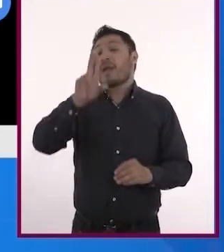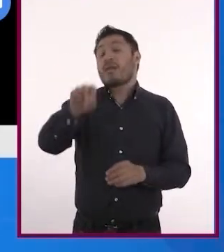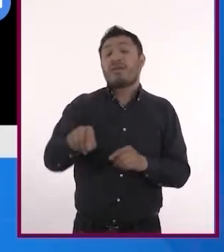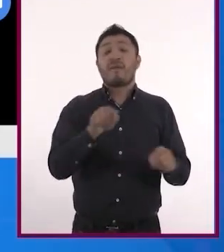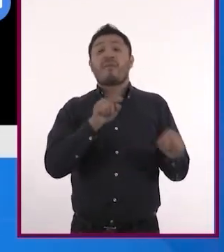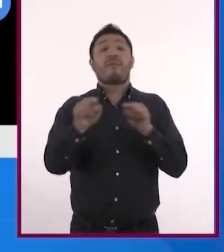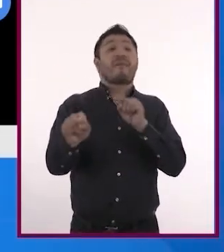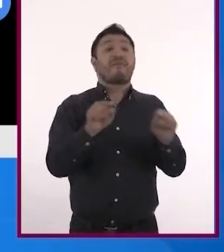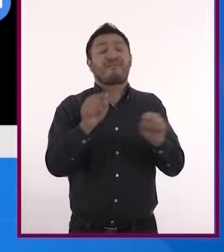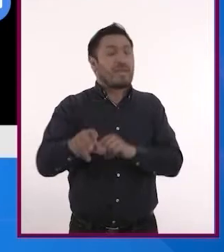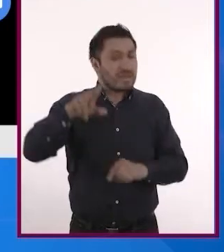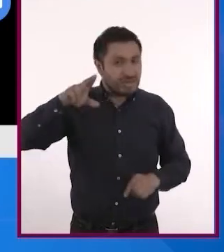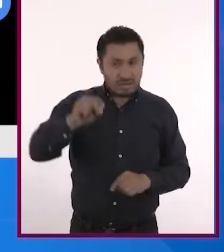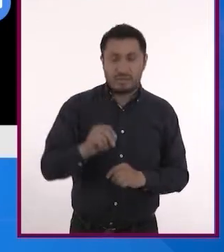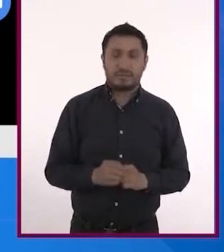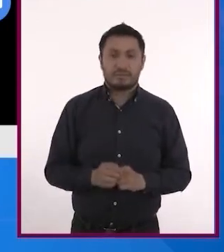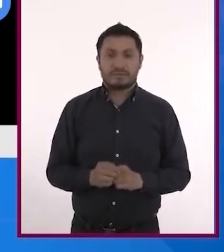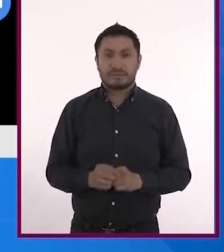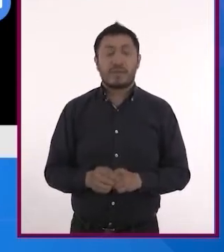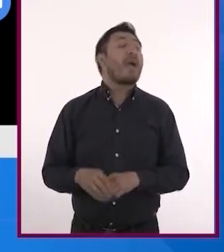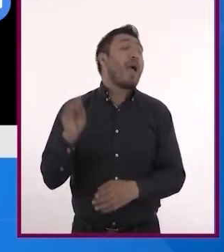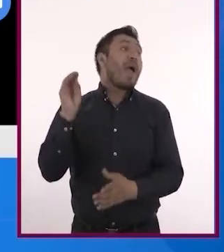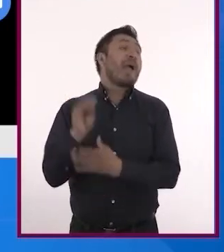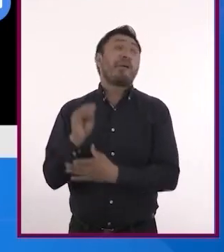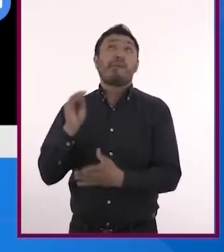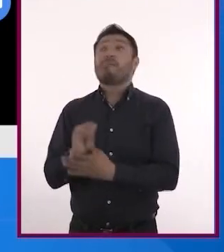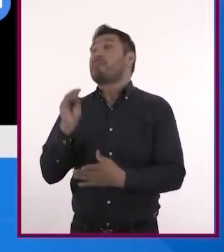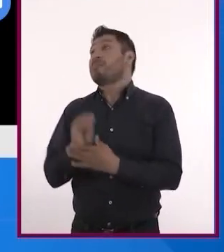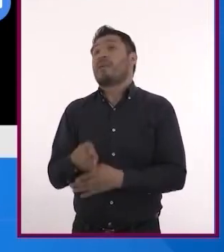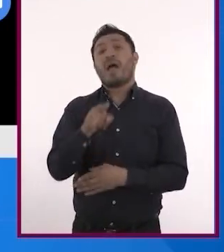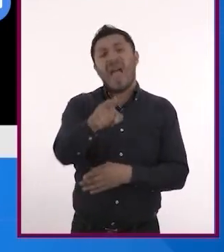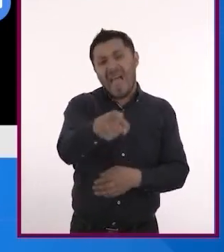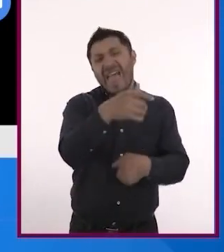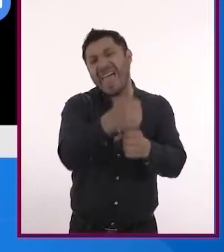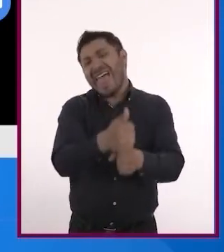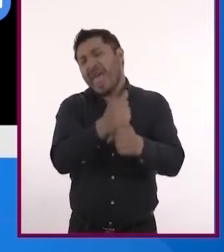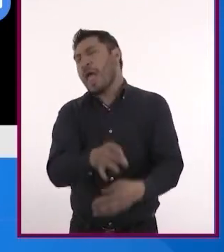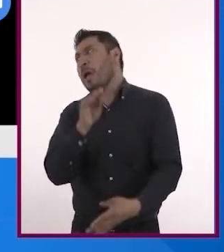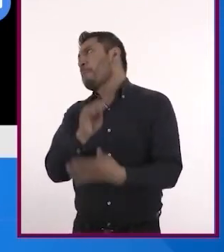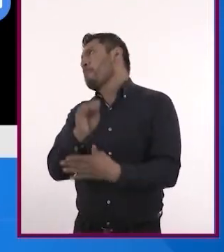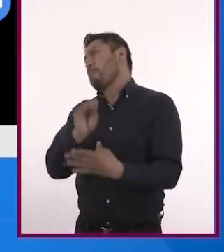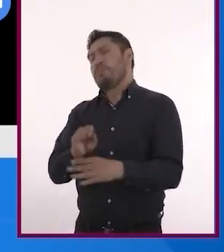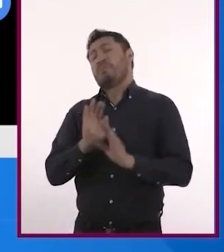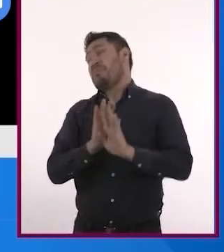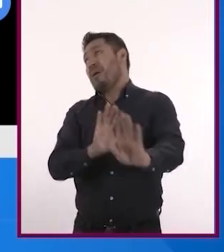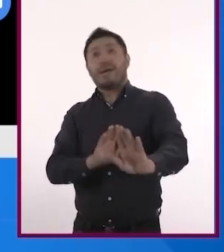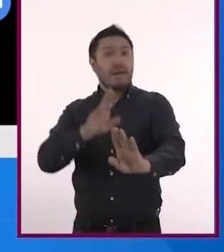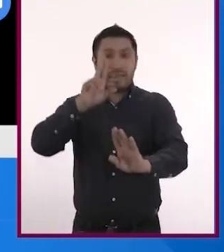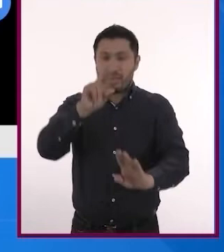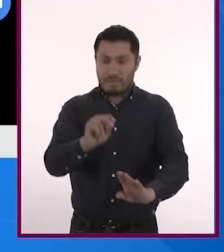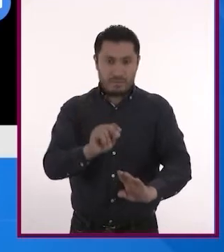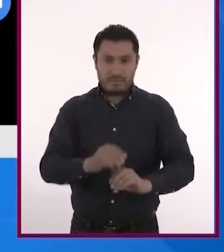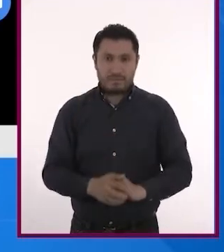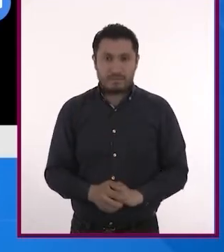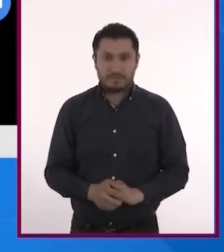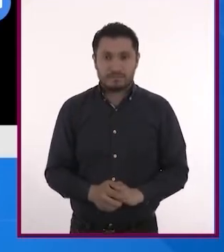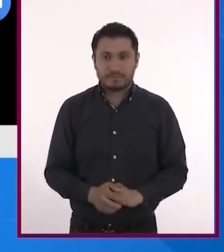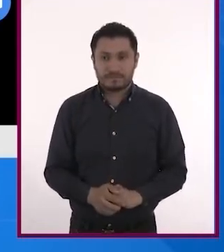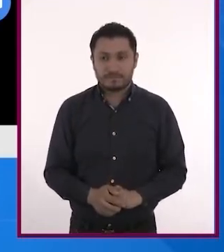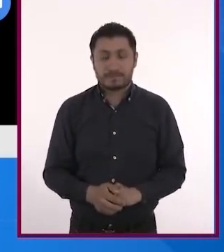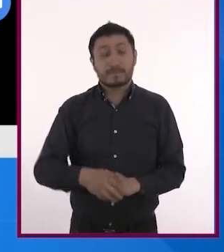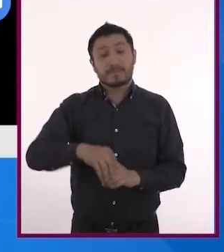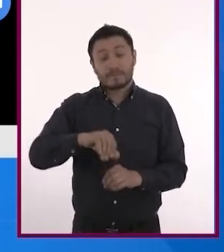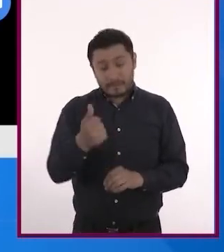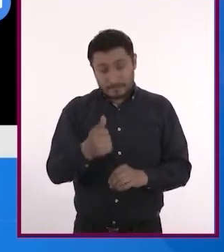etiquetar, no ser indiferente a alguien que está sufriendo cerca nuestro. Otra cosa que